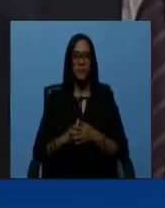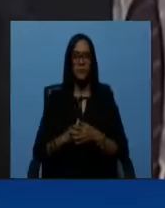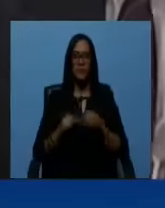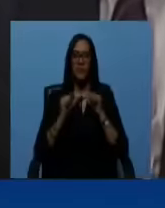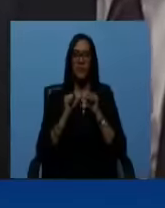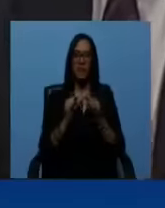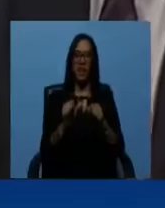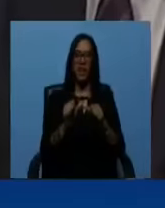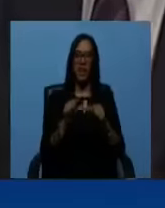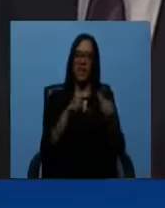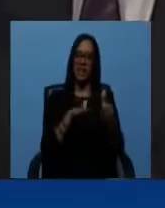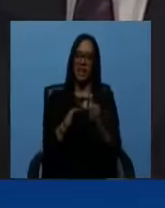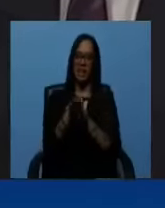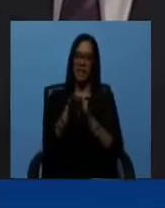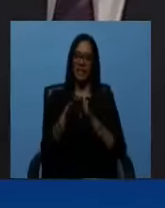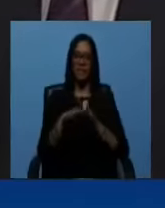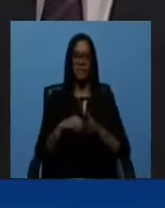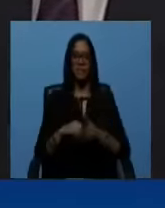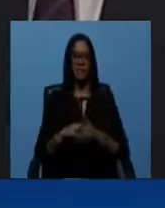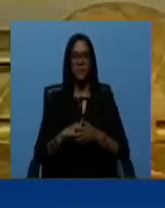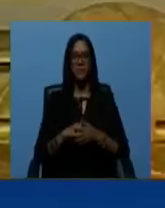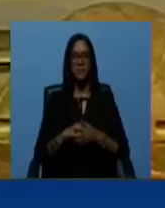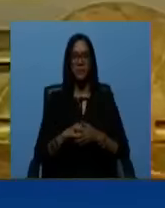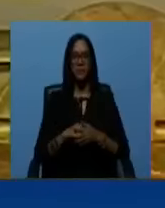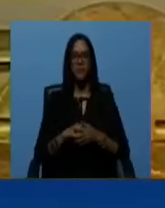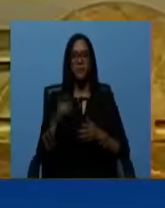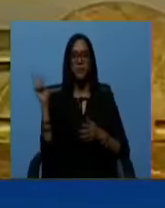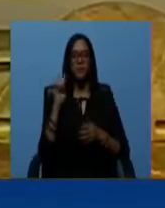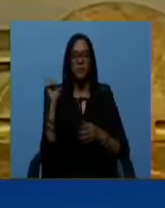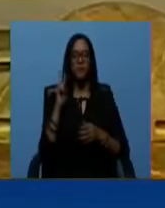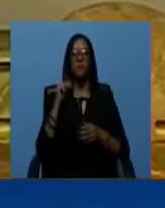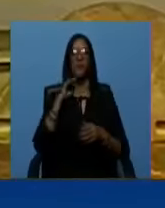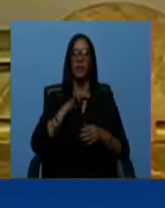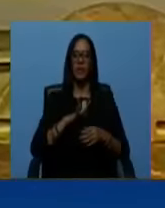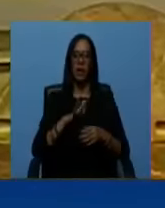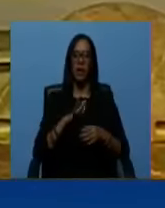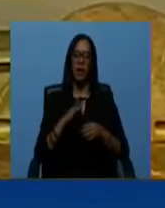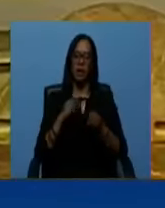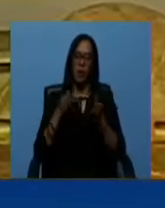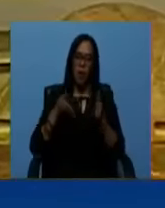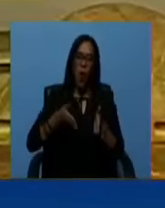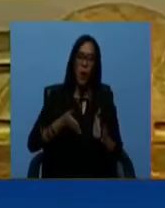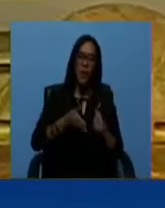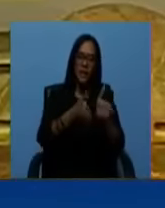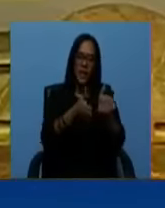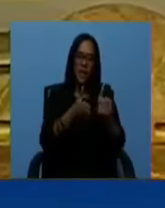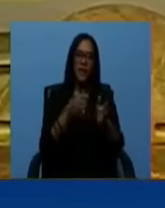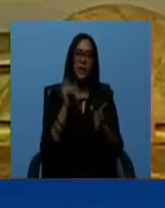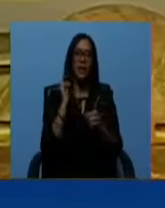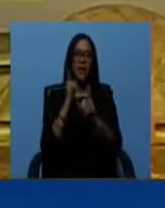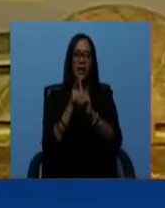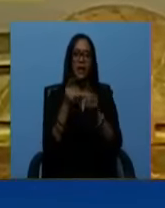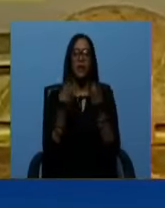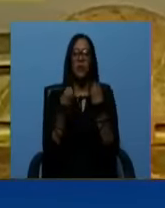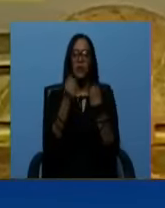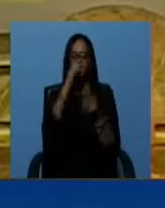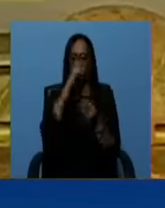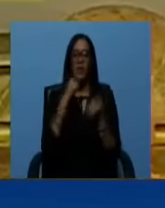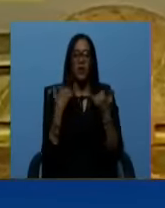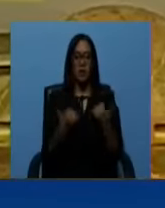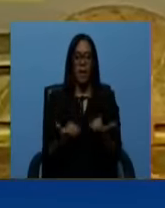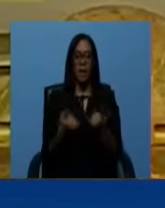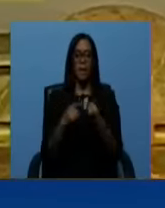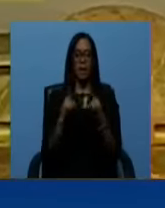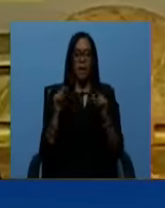Irreversible es la tendencia. Y Venezuela está orientada desde hace muchos años ya, pero hoy